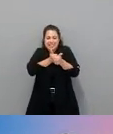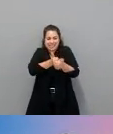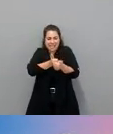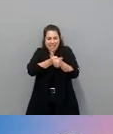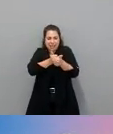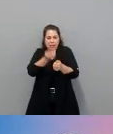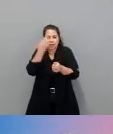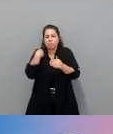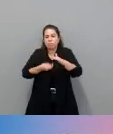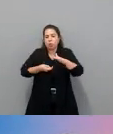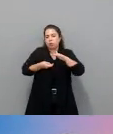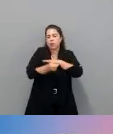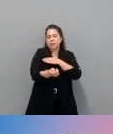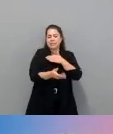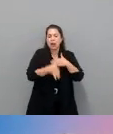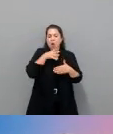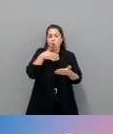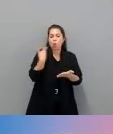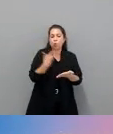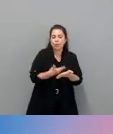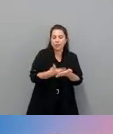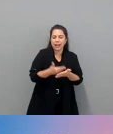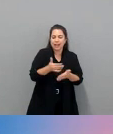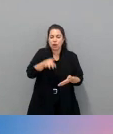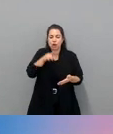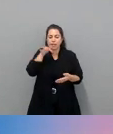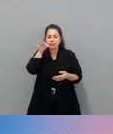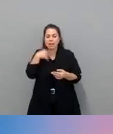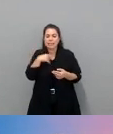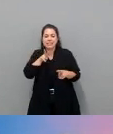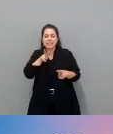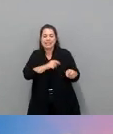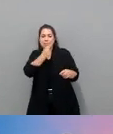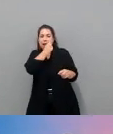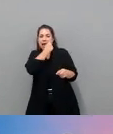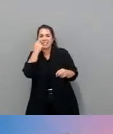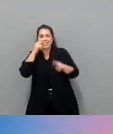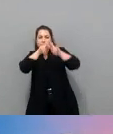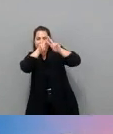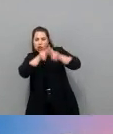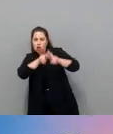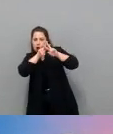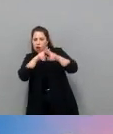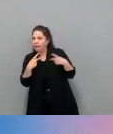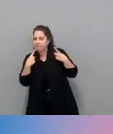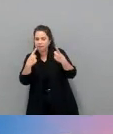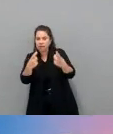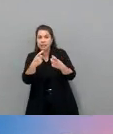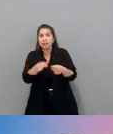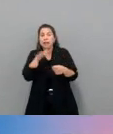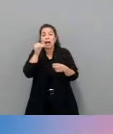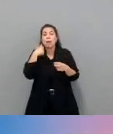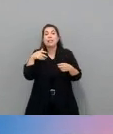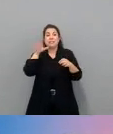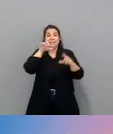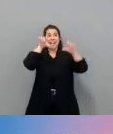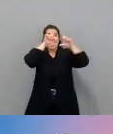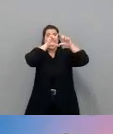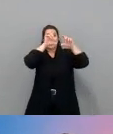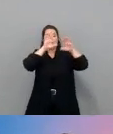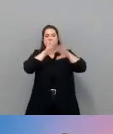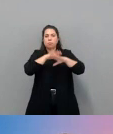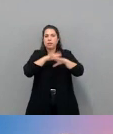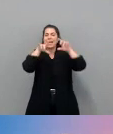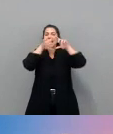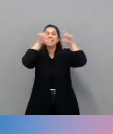las justificaciones, de hacer las inspecciones necesarias. ¿Sí? Y las entidades sociales, perdón, y las